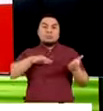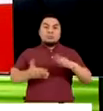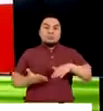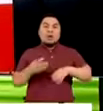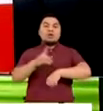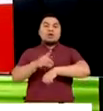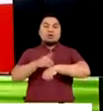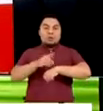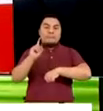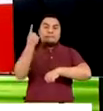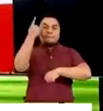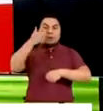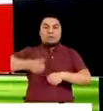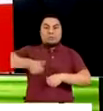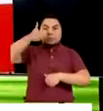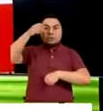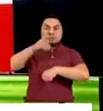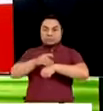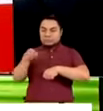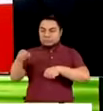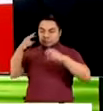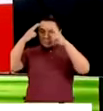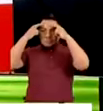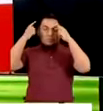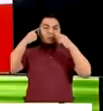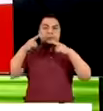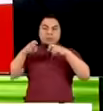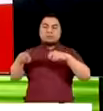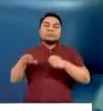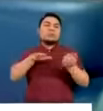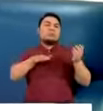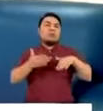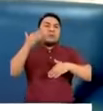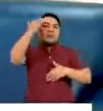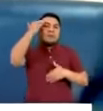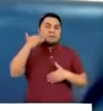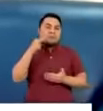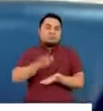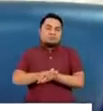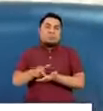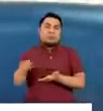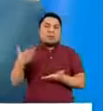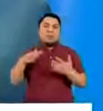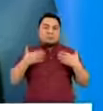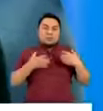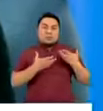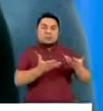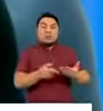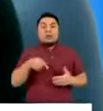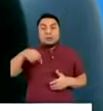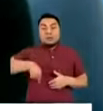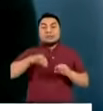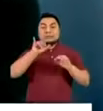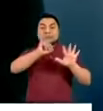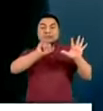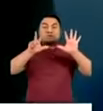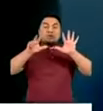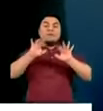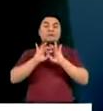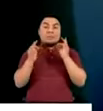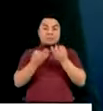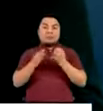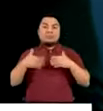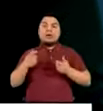del establecimiento, y hacen la firma de un acta de muerte cerebral. En el 2018, 62 familias decidieron donar